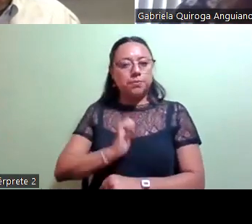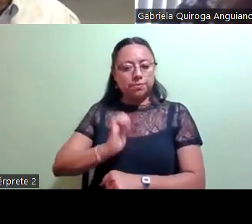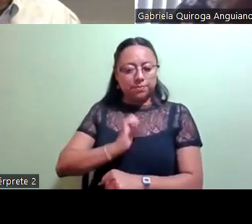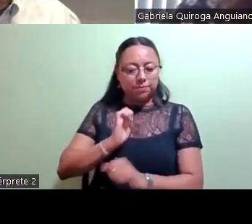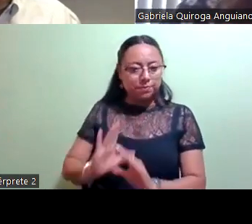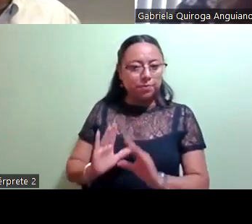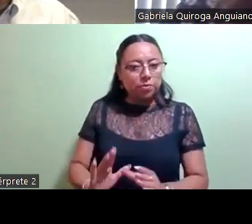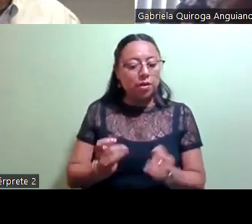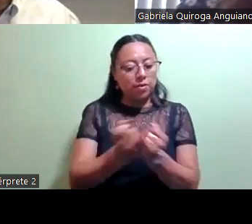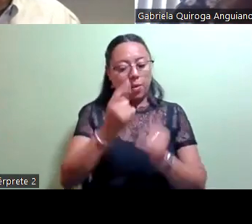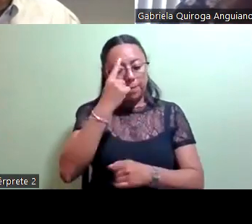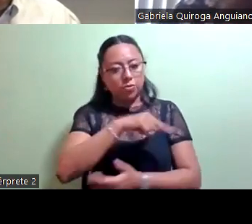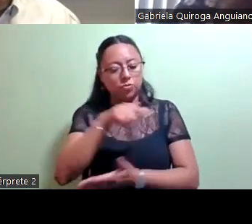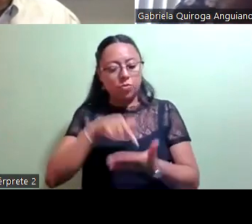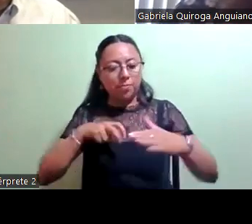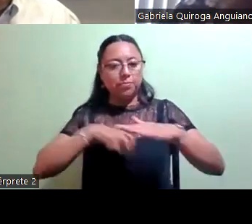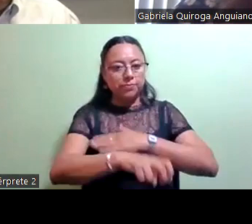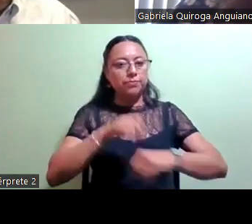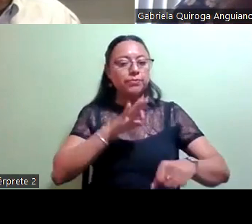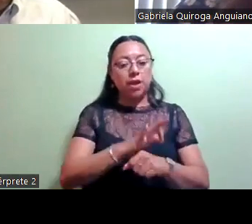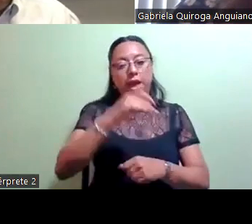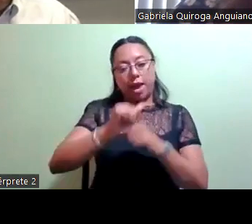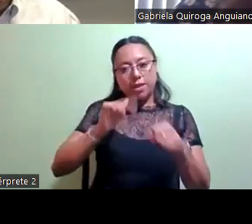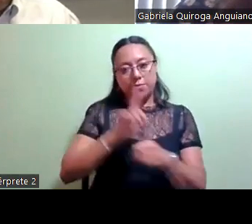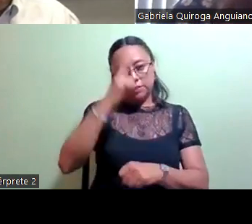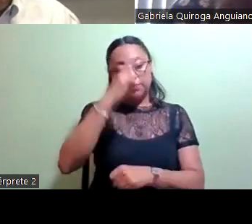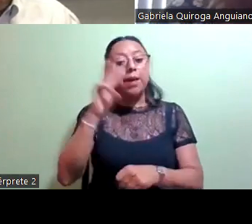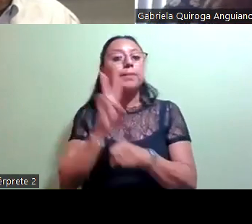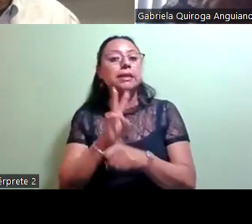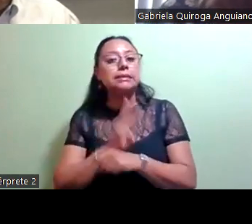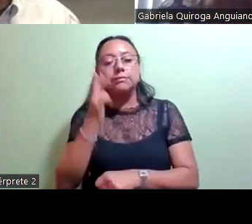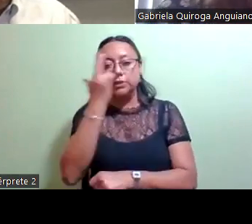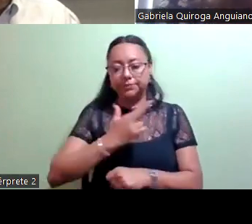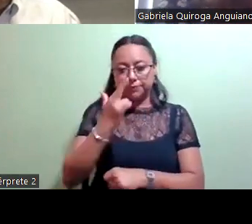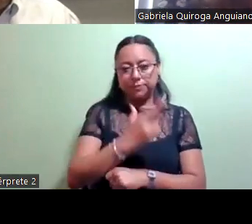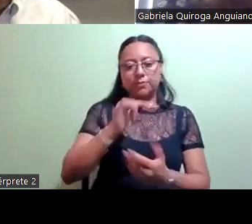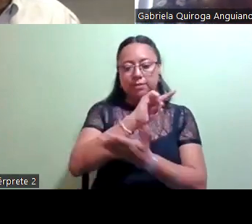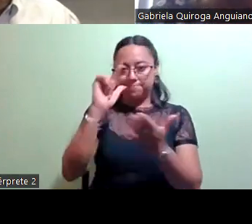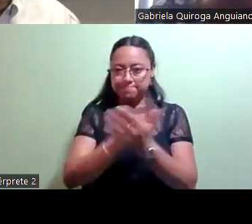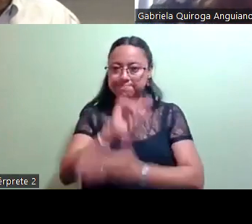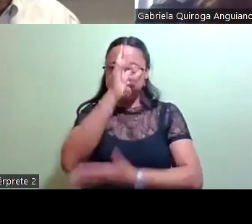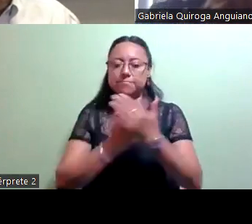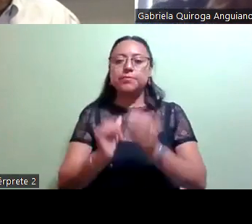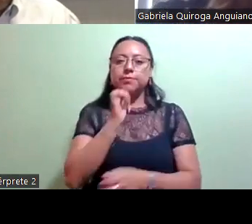brinden servicio de pensión para animales al grado de verificar que no existan violaciones a la presente ley.